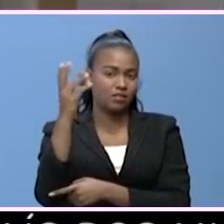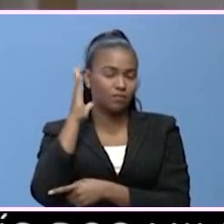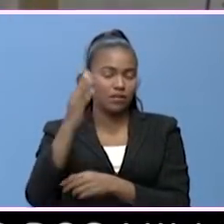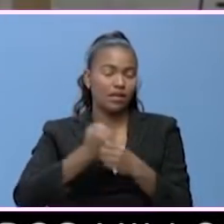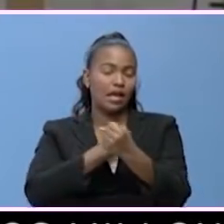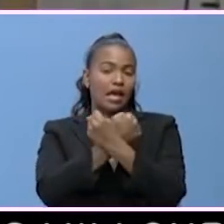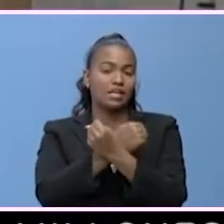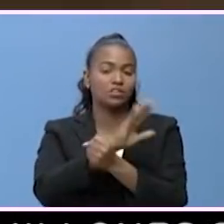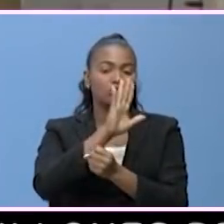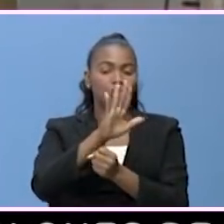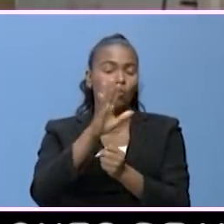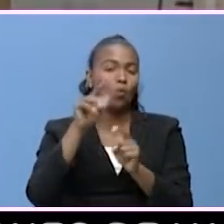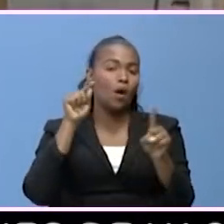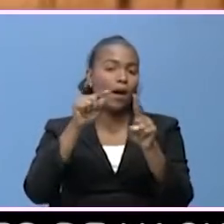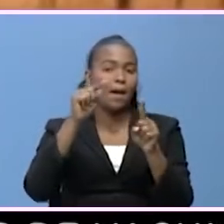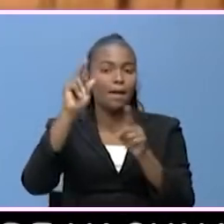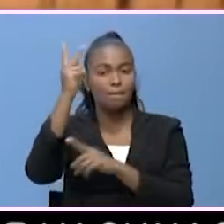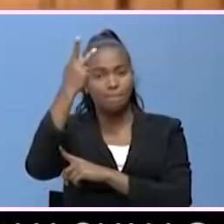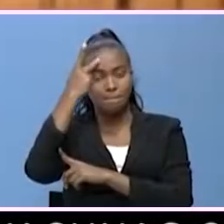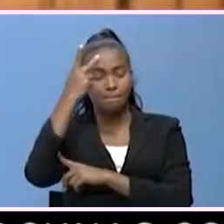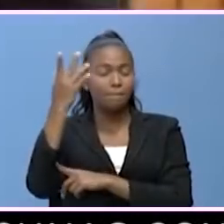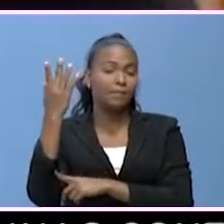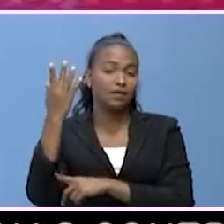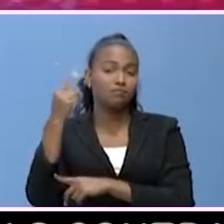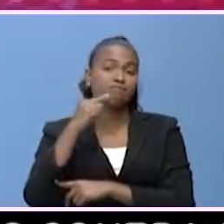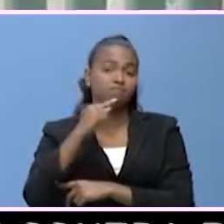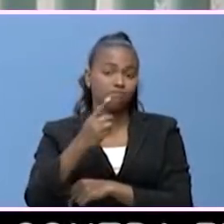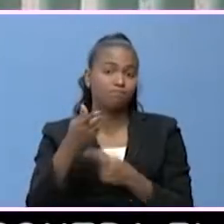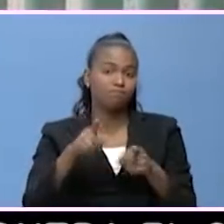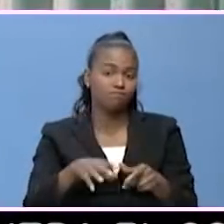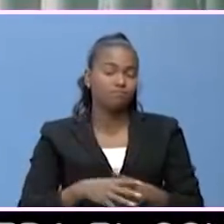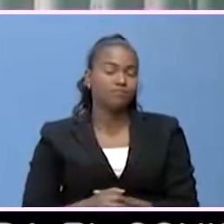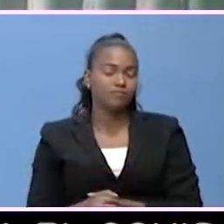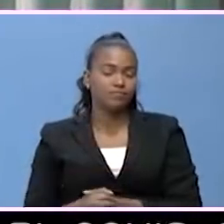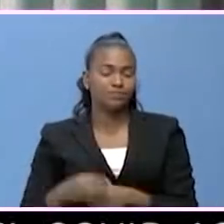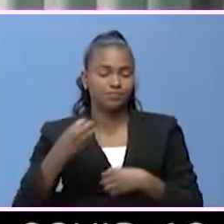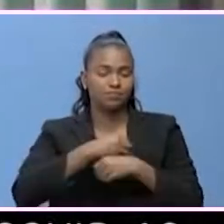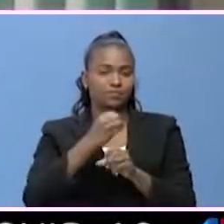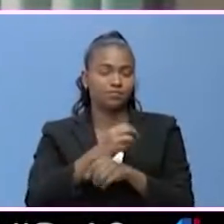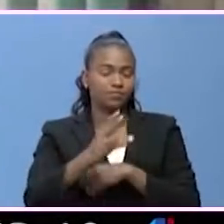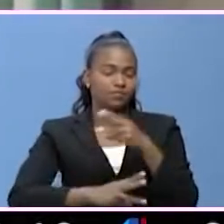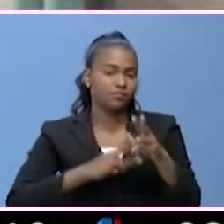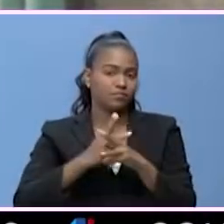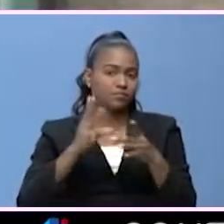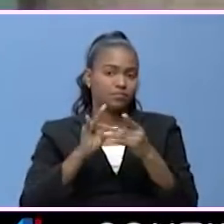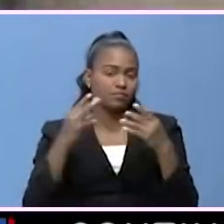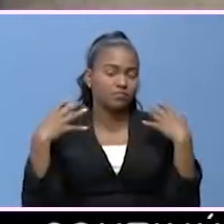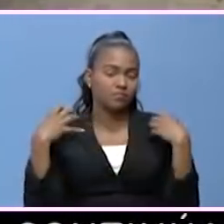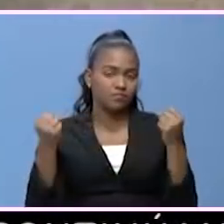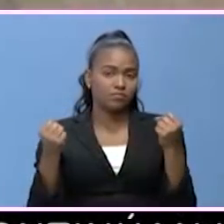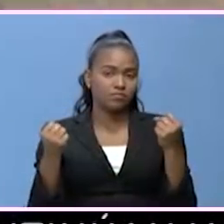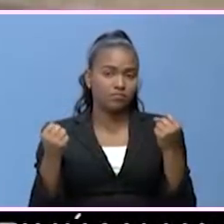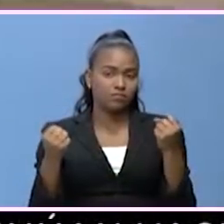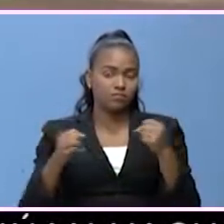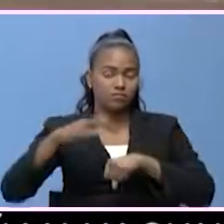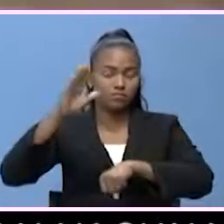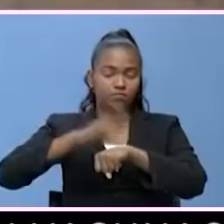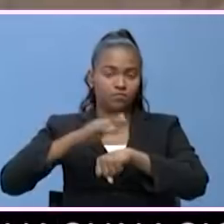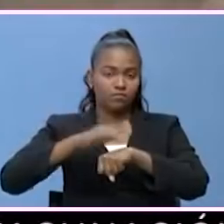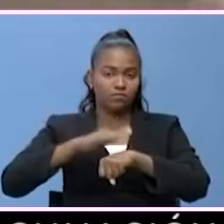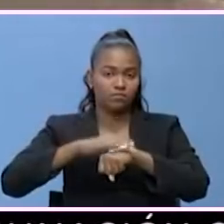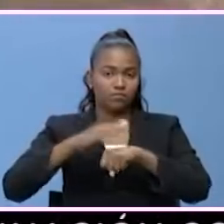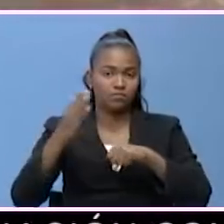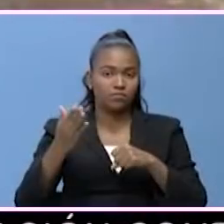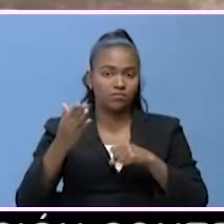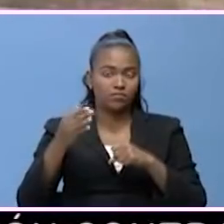su horizonte político se ensombrece. La Organización Mundial de la Salud advirtió hoy de que